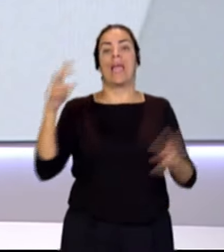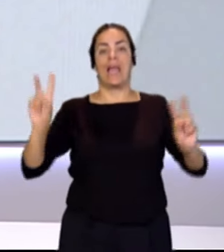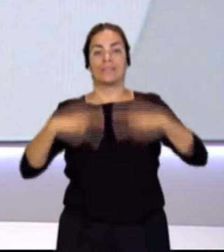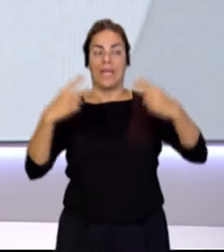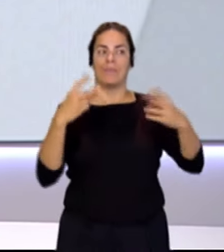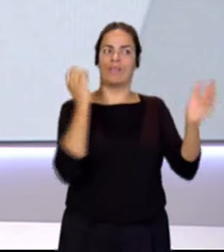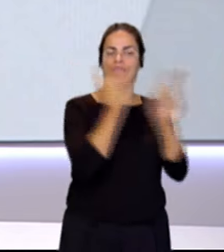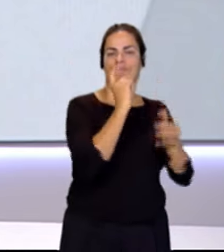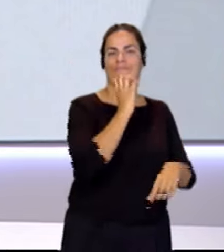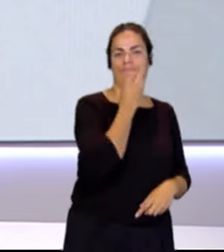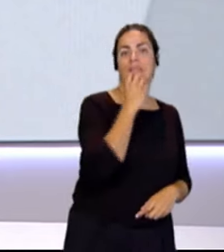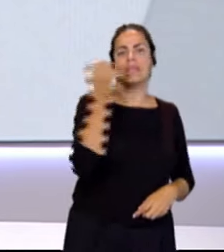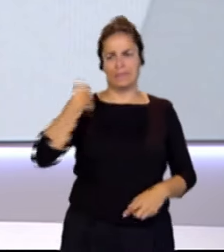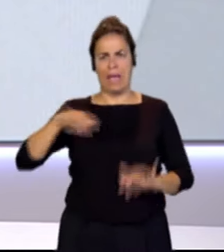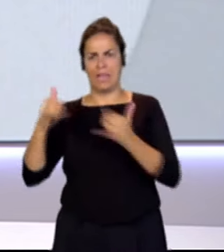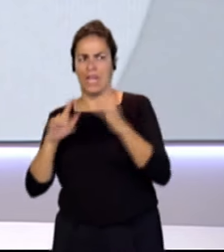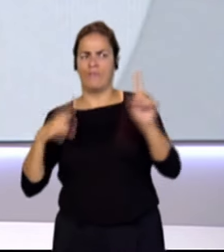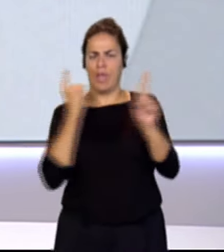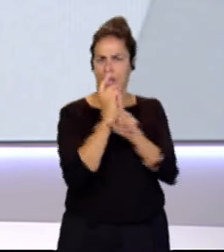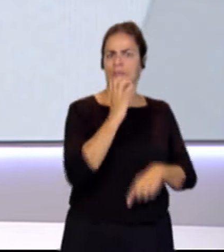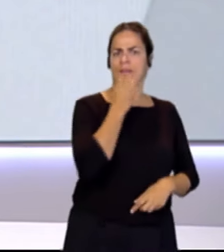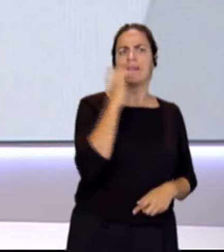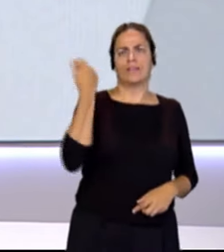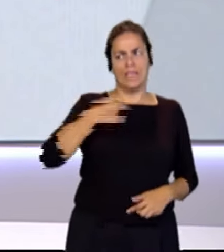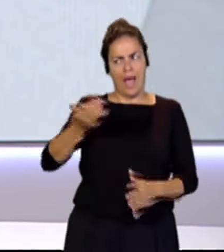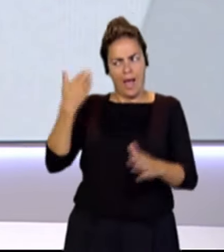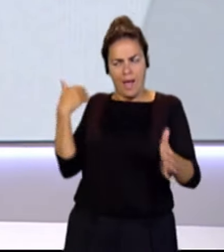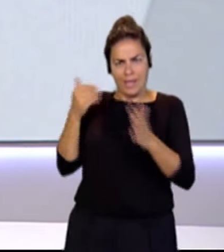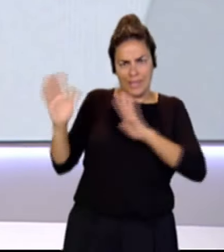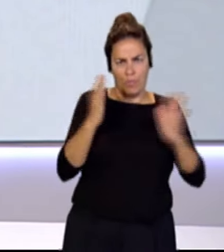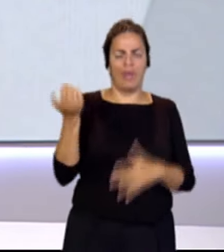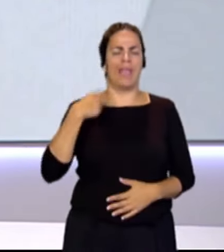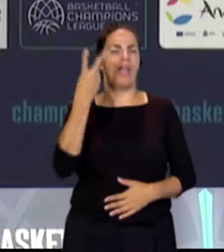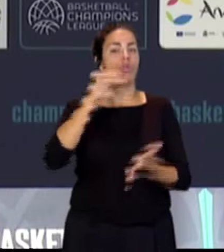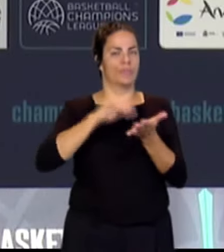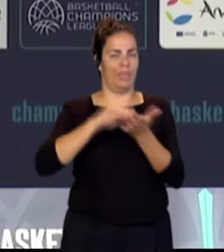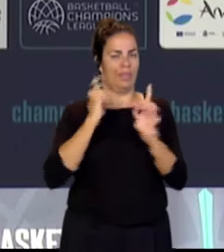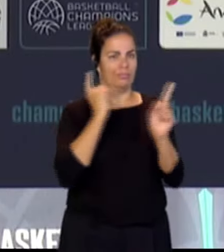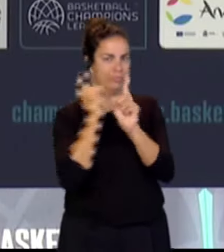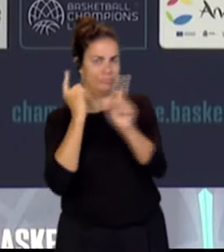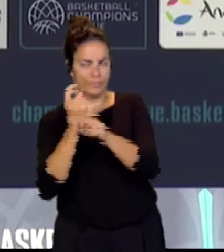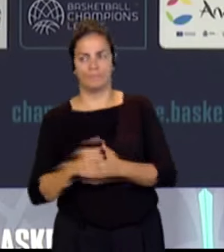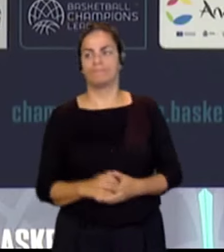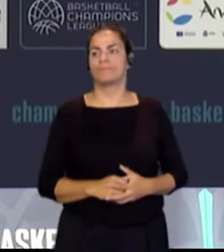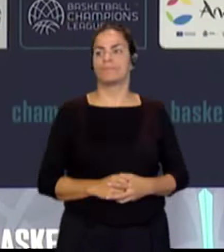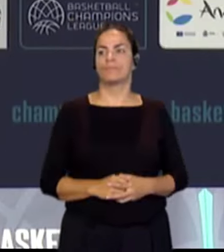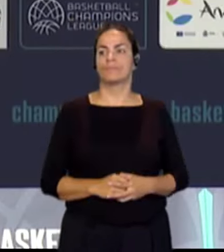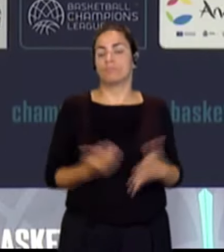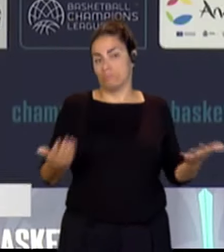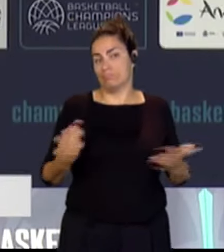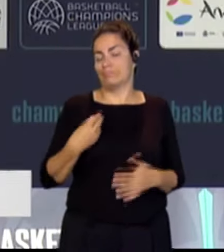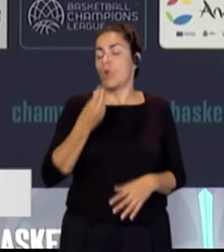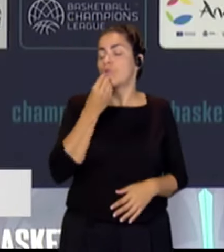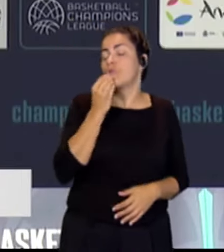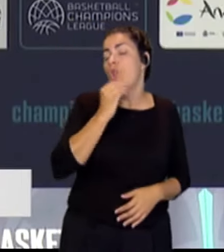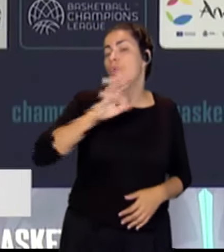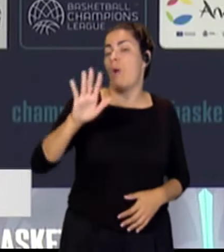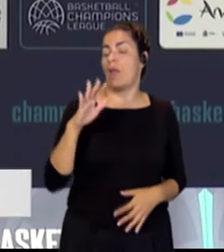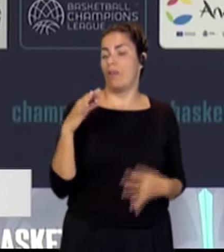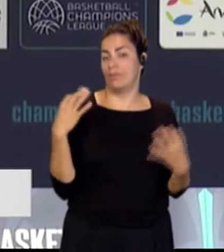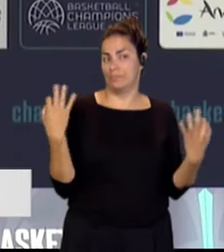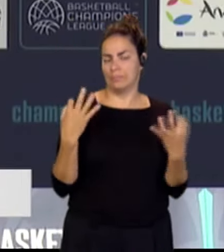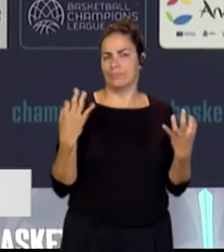griegos se han enfrentado Ya esta temporada dos en dos ocasiones Lo bueno es que bueno sabemos